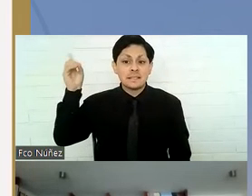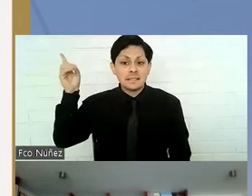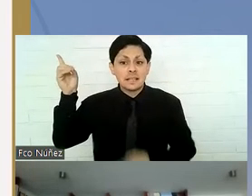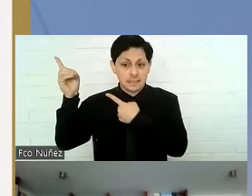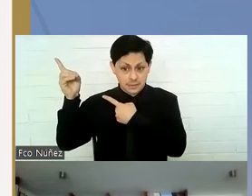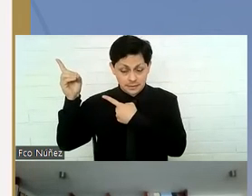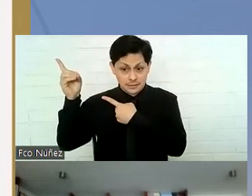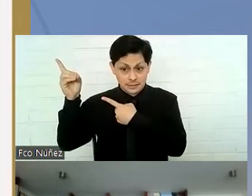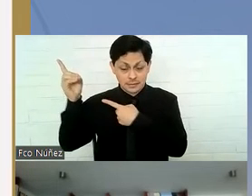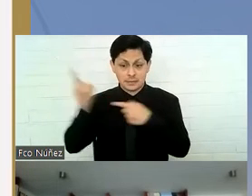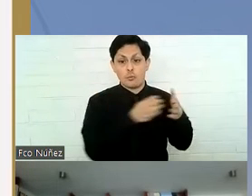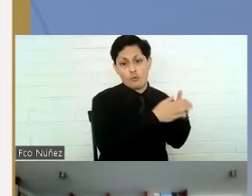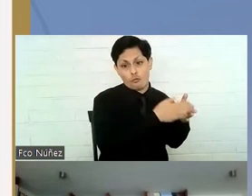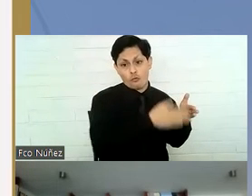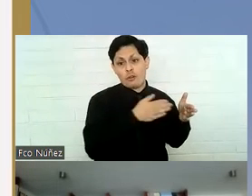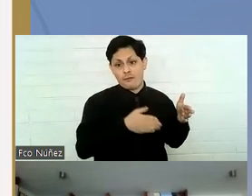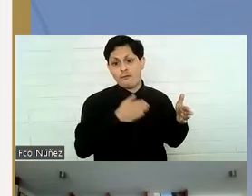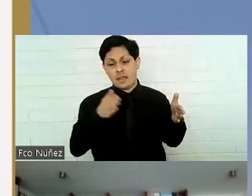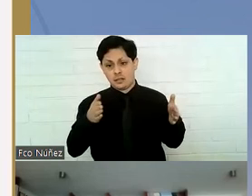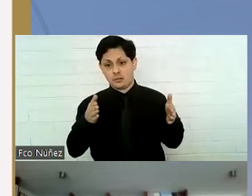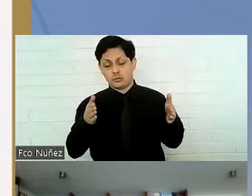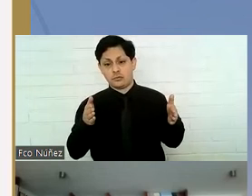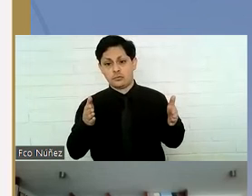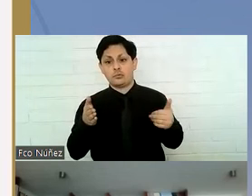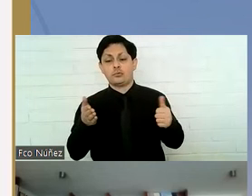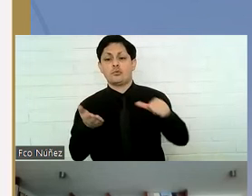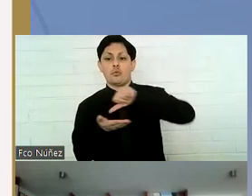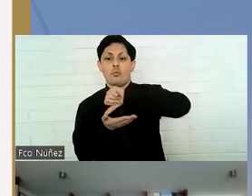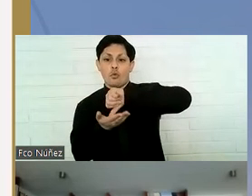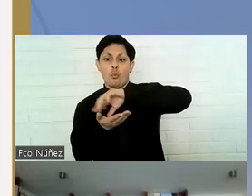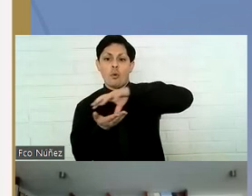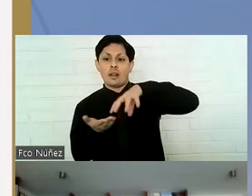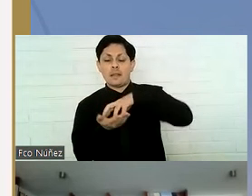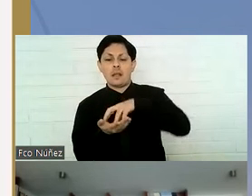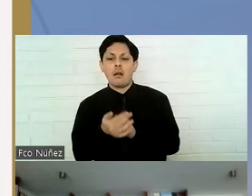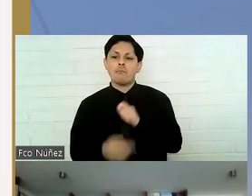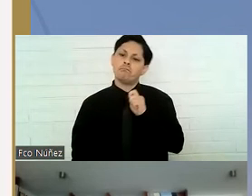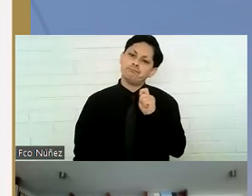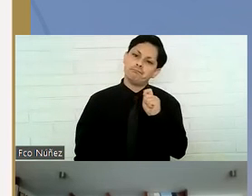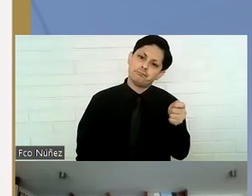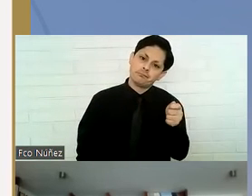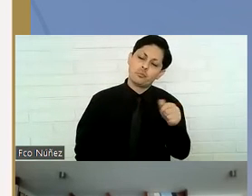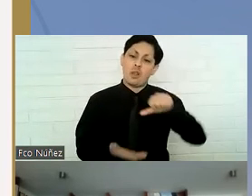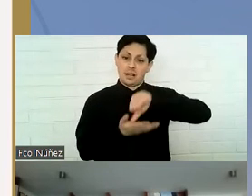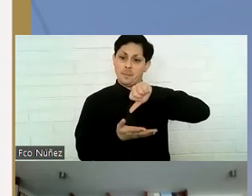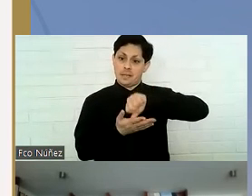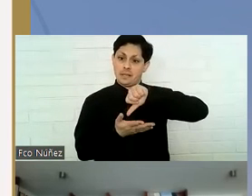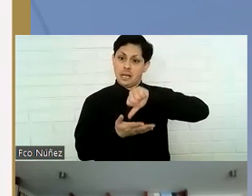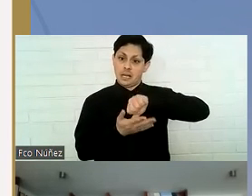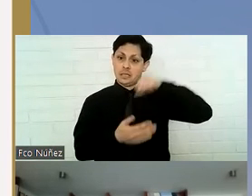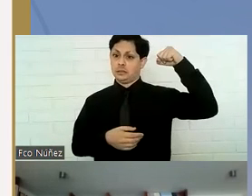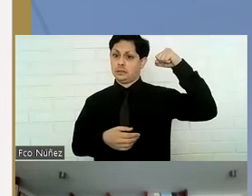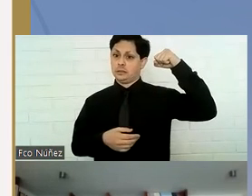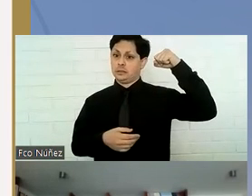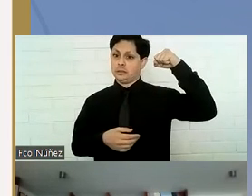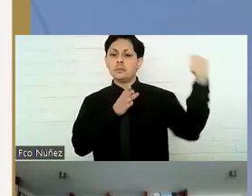efecto del capital, como el residuo creado, justamente como lo que no entra,